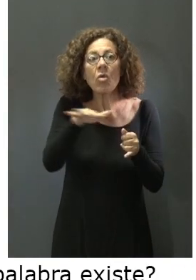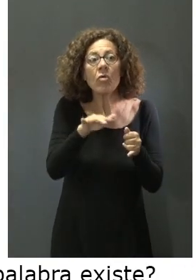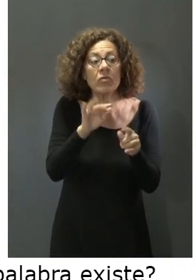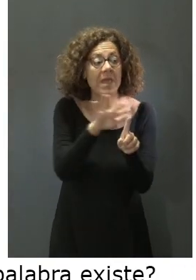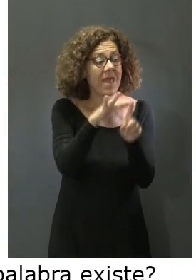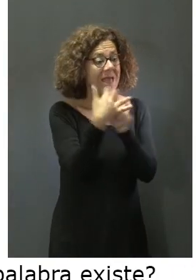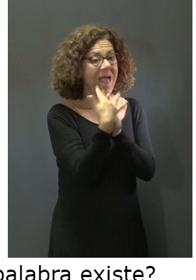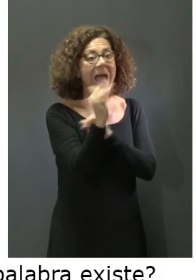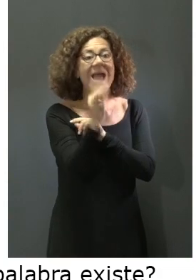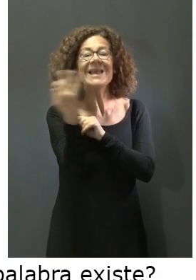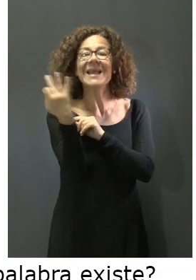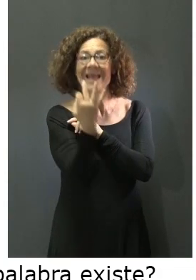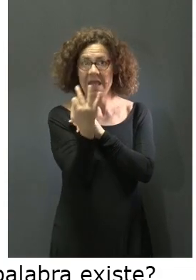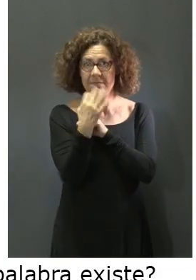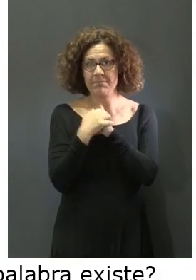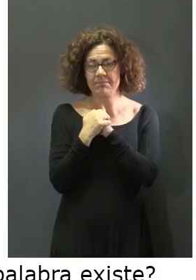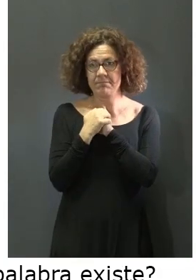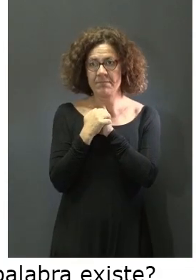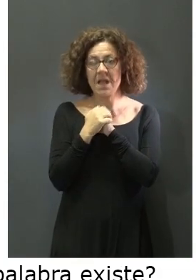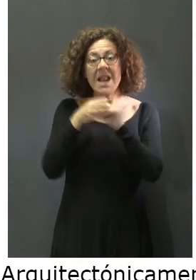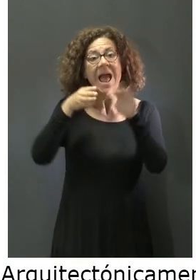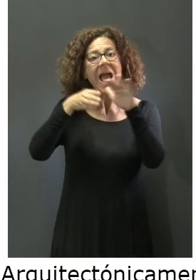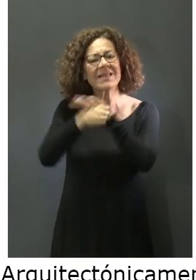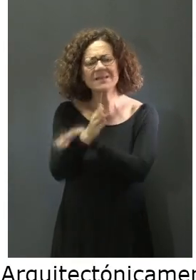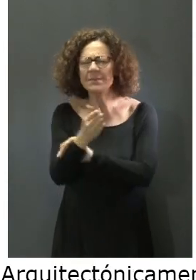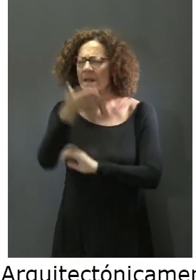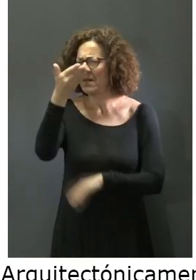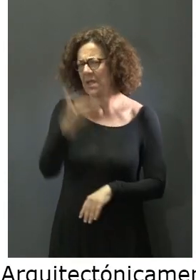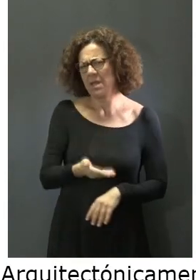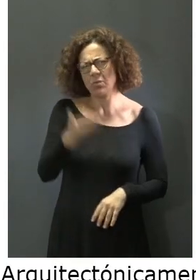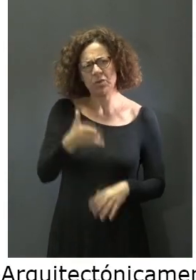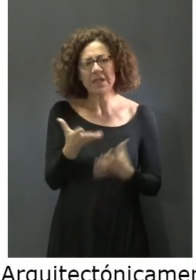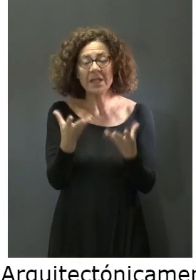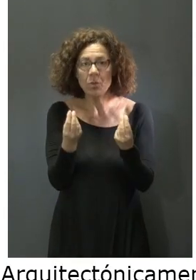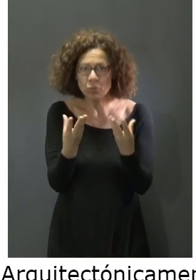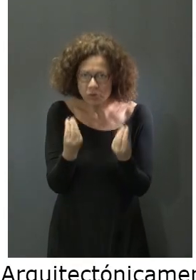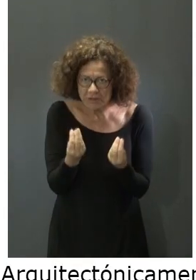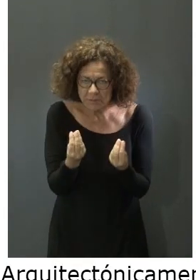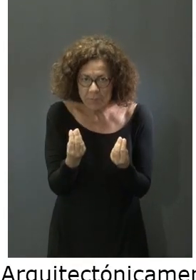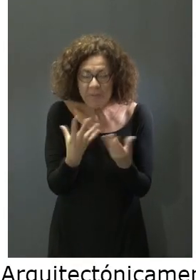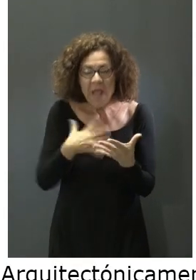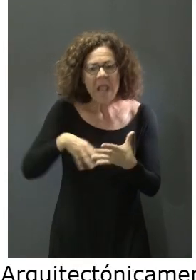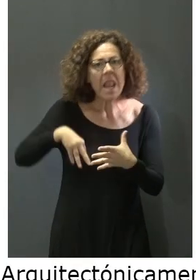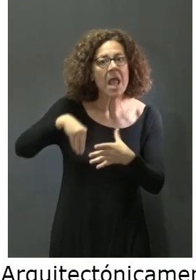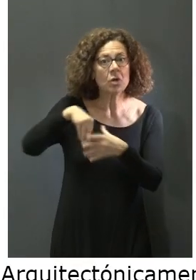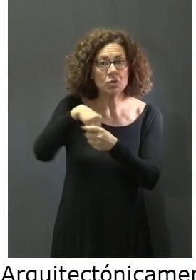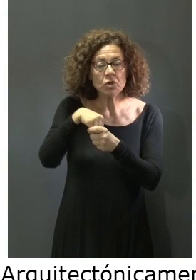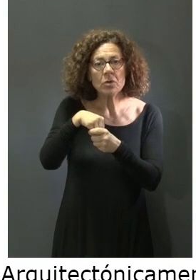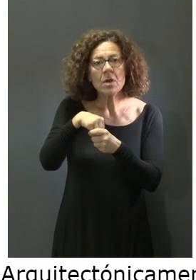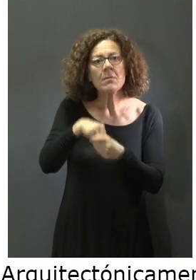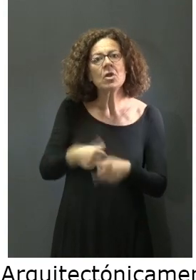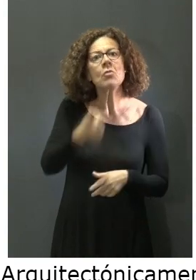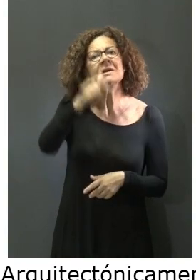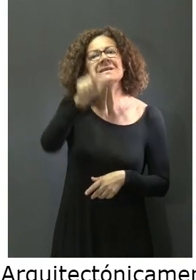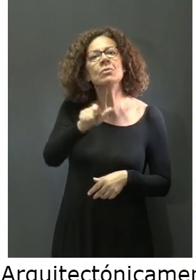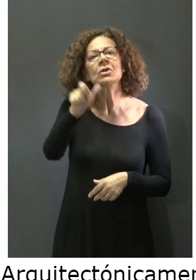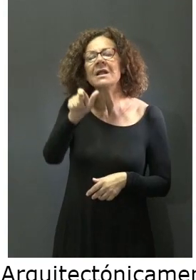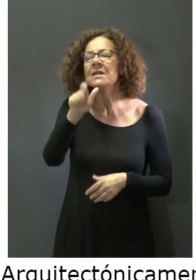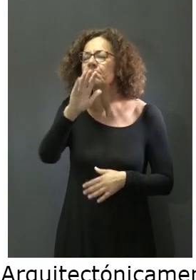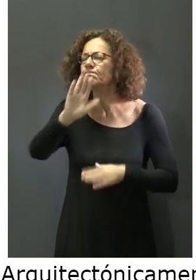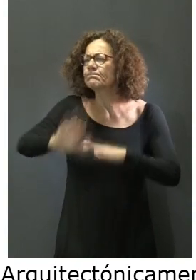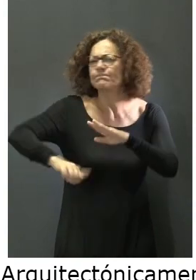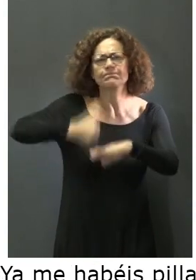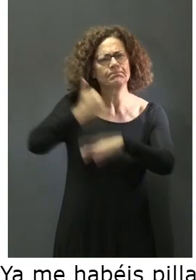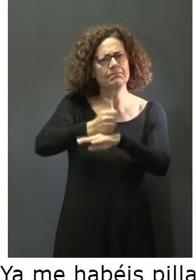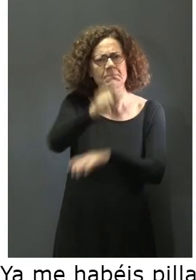alrededor. La accesibilidad es muy importante, la inclusión, la arquitectura, pero es más importante la persona. Hay que escuchar